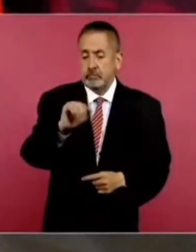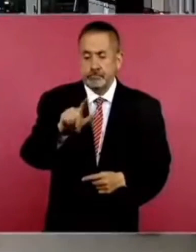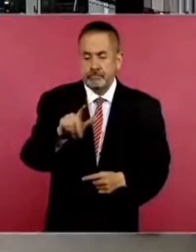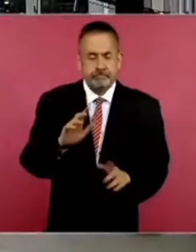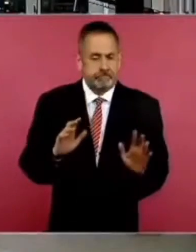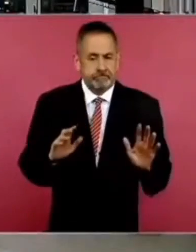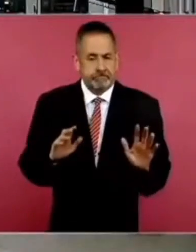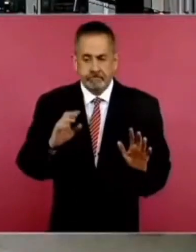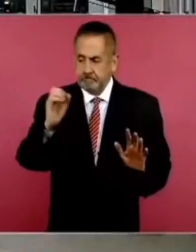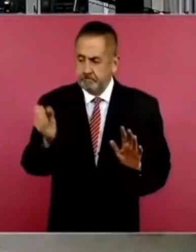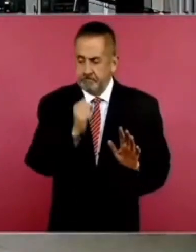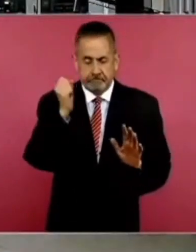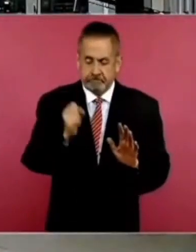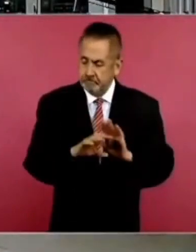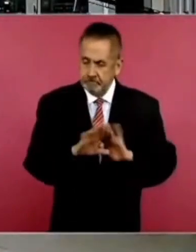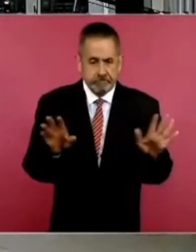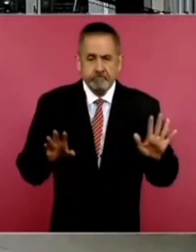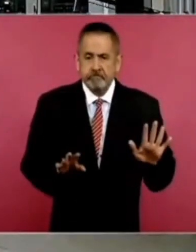Afortunadamente,